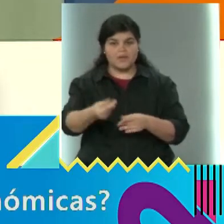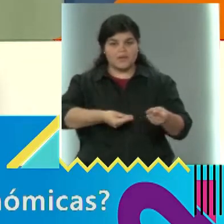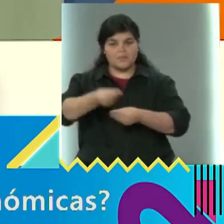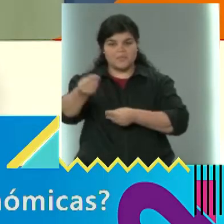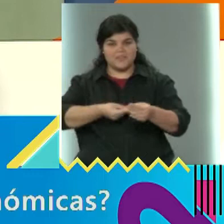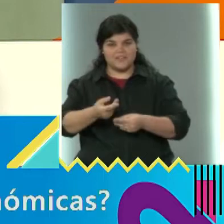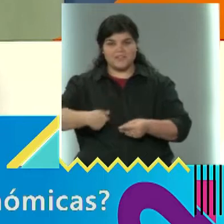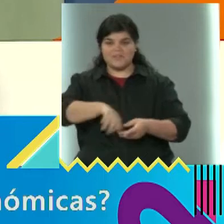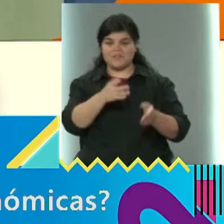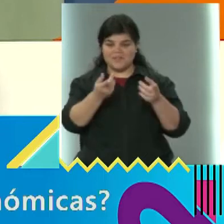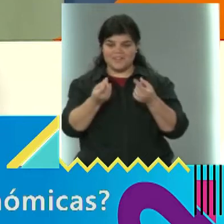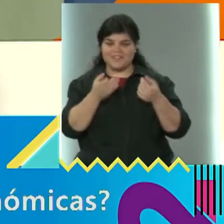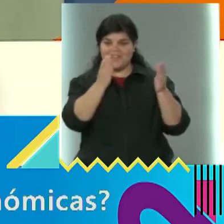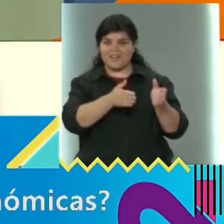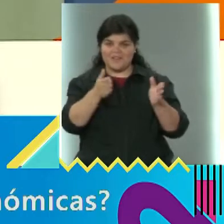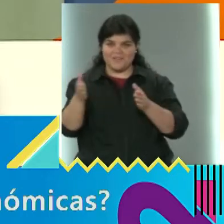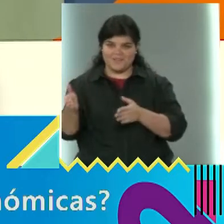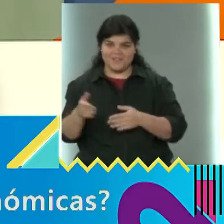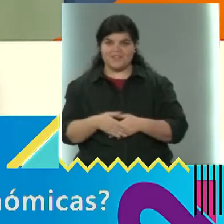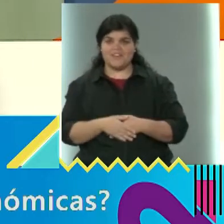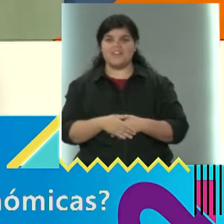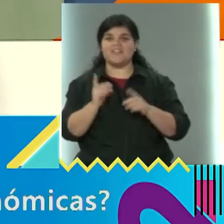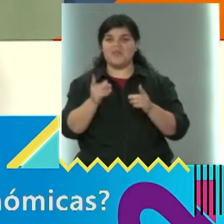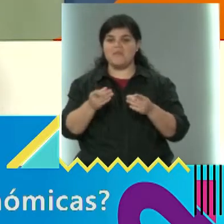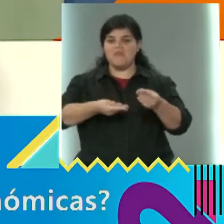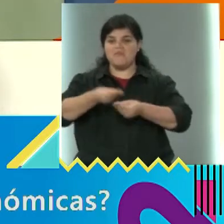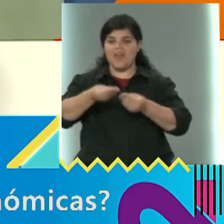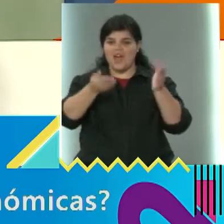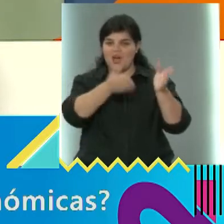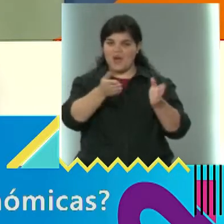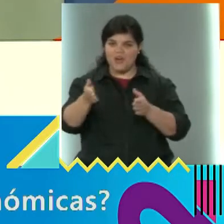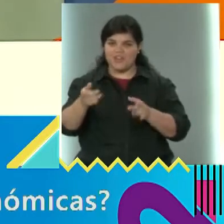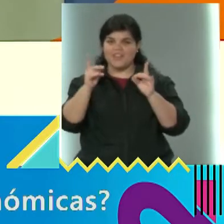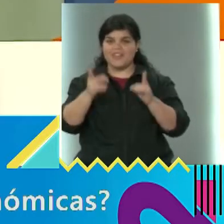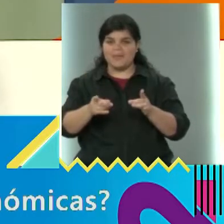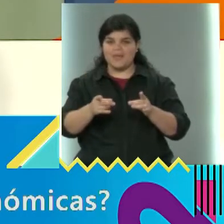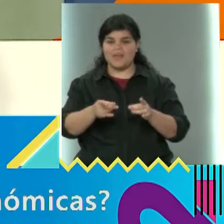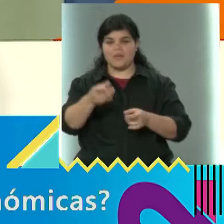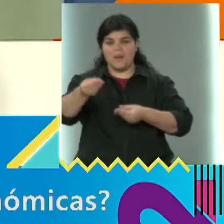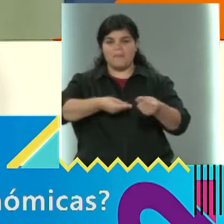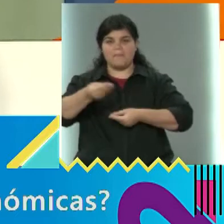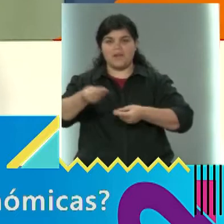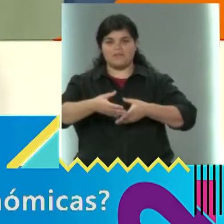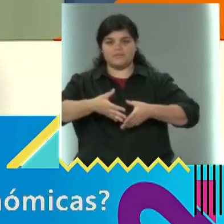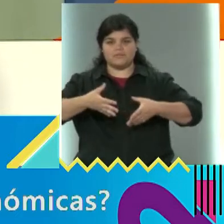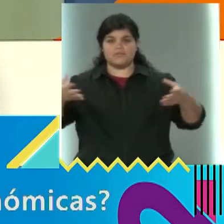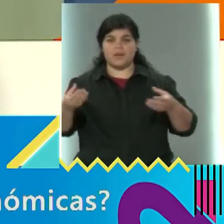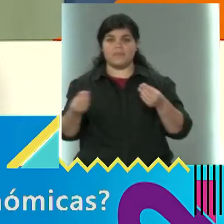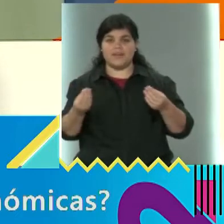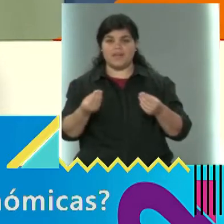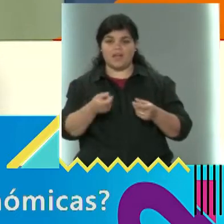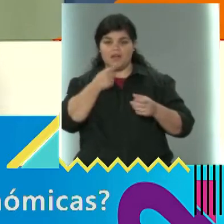necesitamos ordenarnos, necesitamos tener un orden financiero, un orden de crecimiento empresario para poder